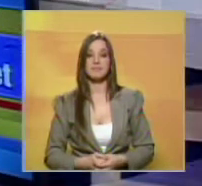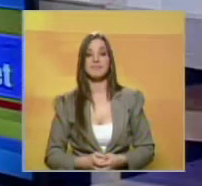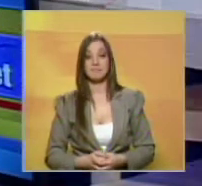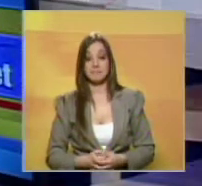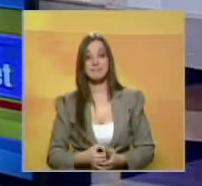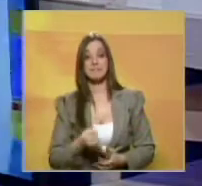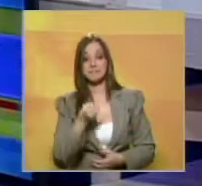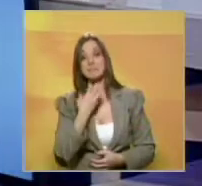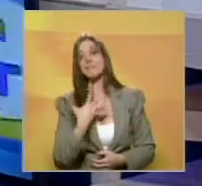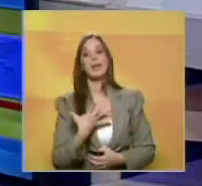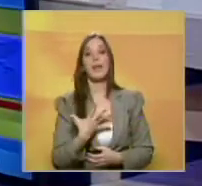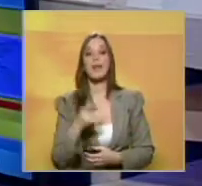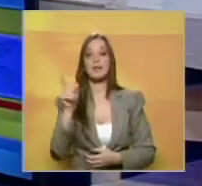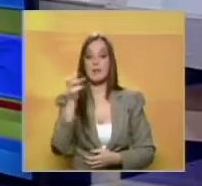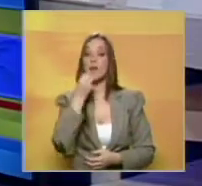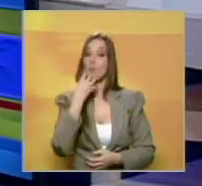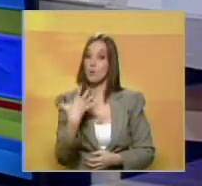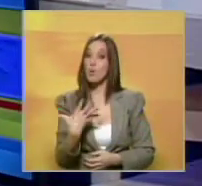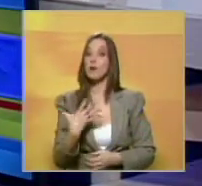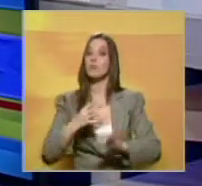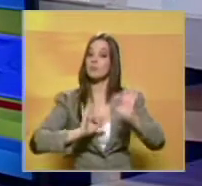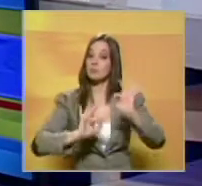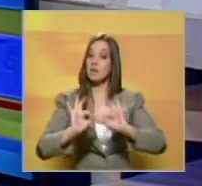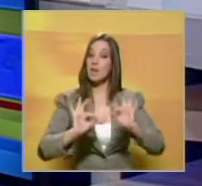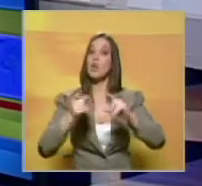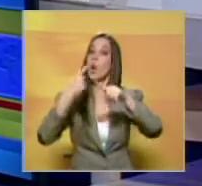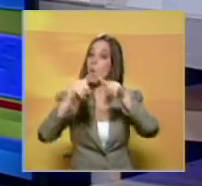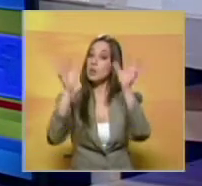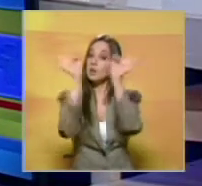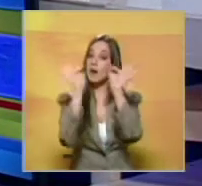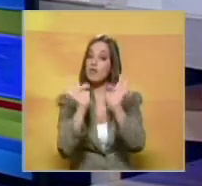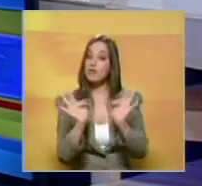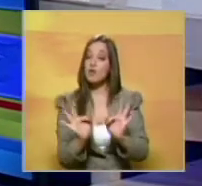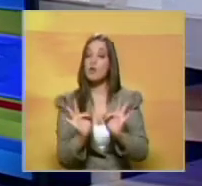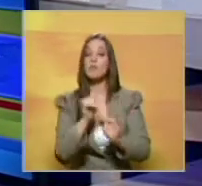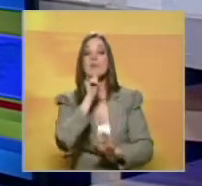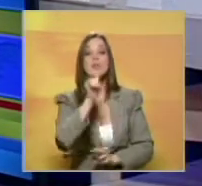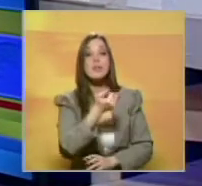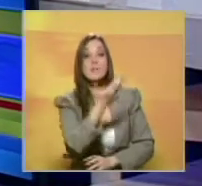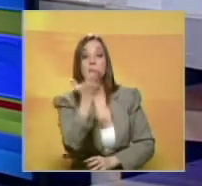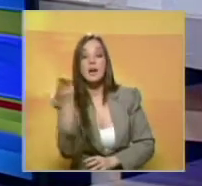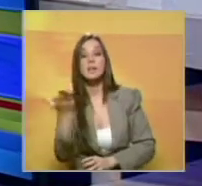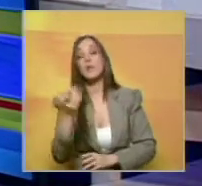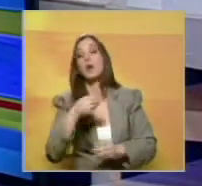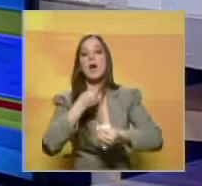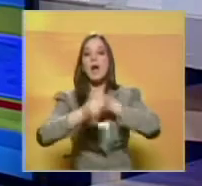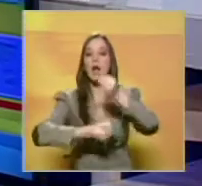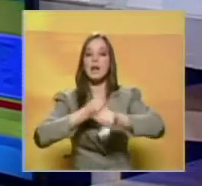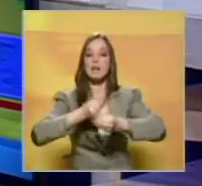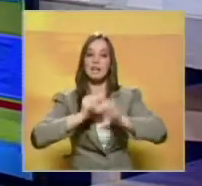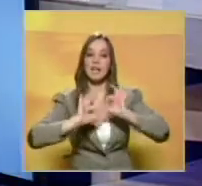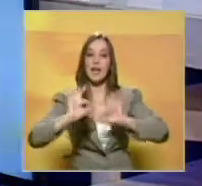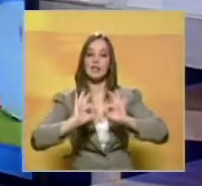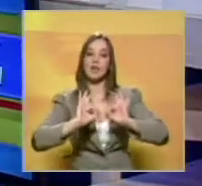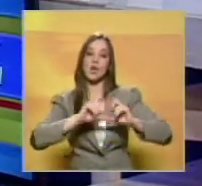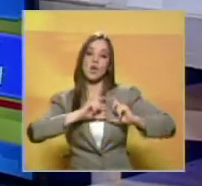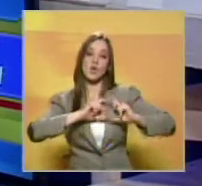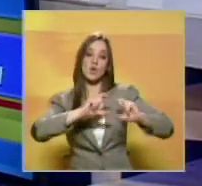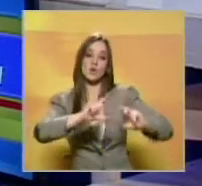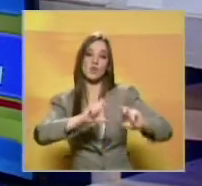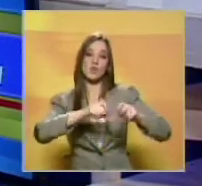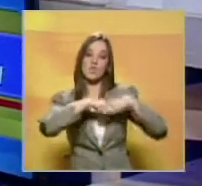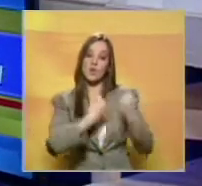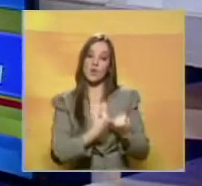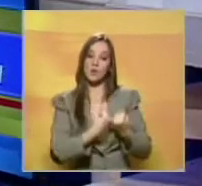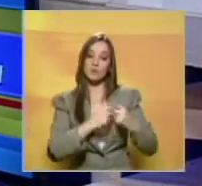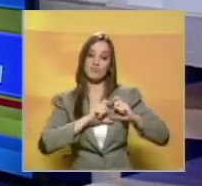Bien, como siempre, por Elianta presentando esta otra manera de llevar el mensaje, la obra Corazones Rotos. Así Reflejo. es. Antes de eso teníamos la